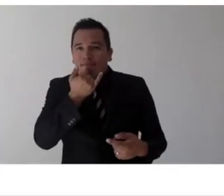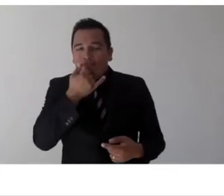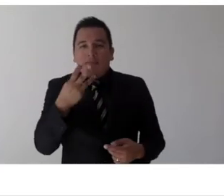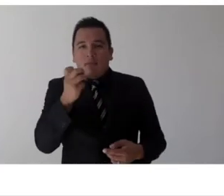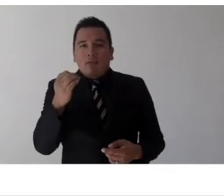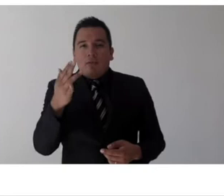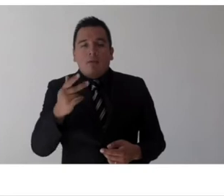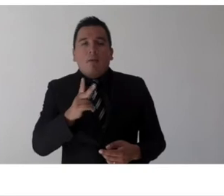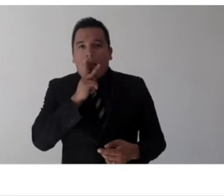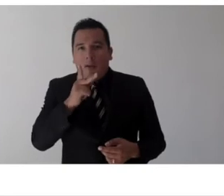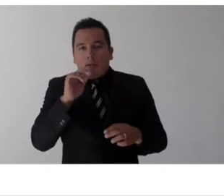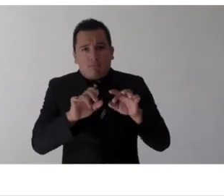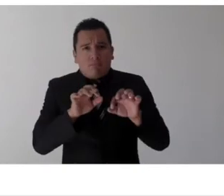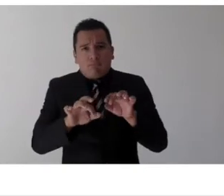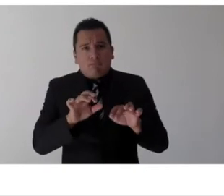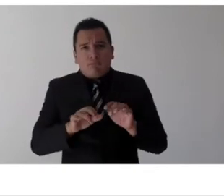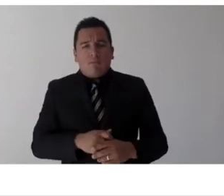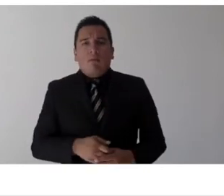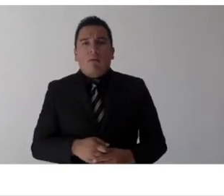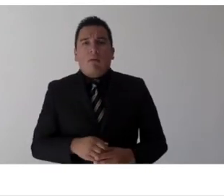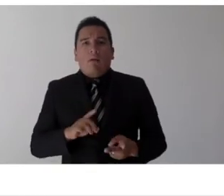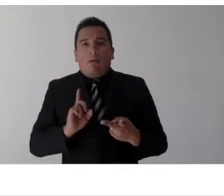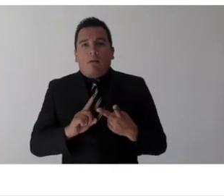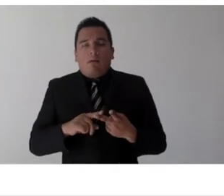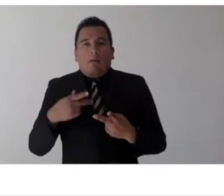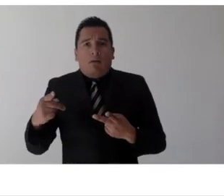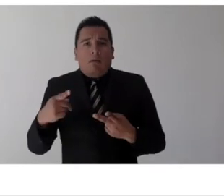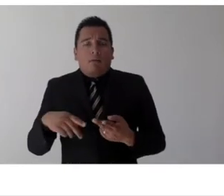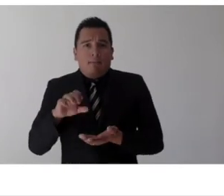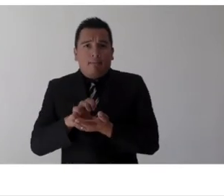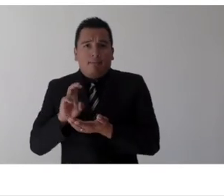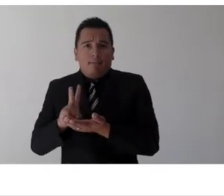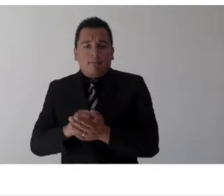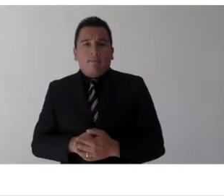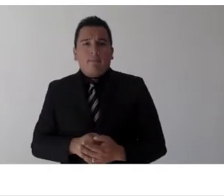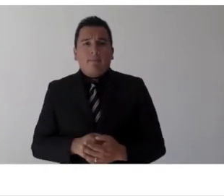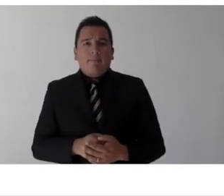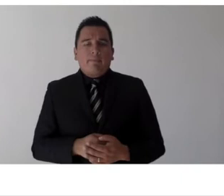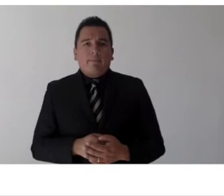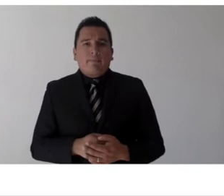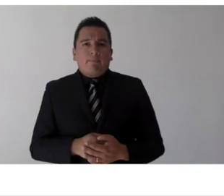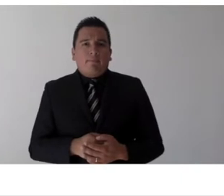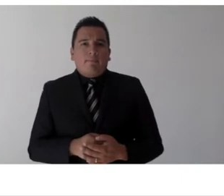currículum y me parece que a partir de estos elementos es de los que tenemos